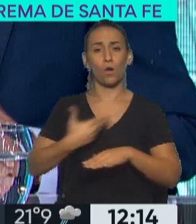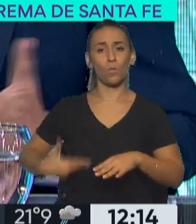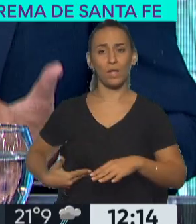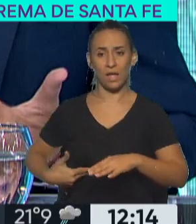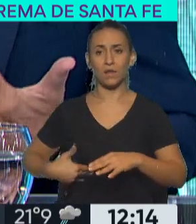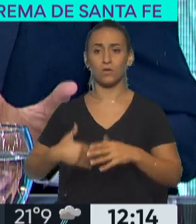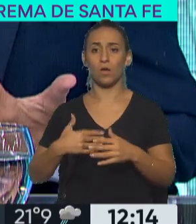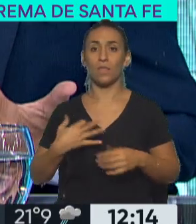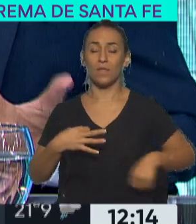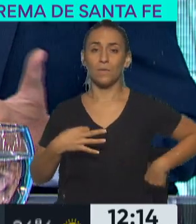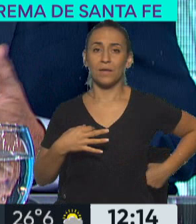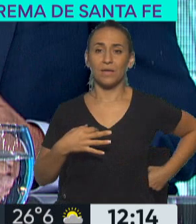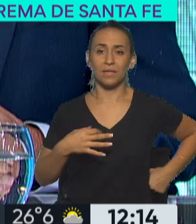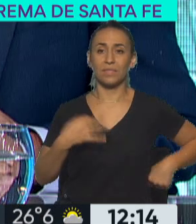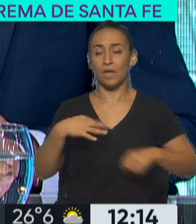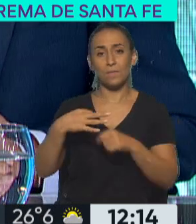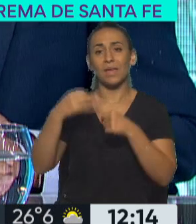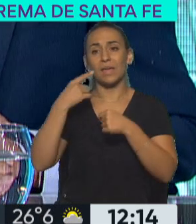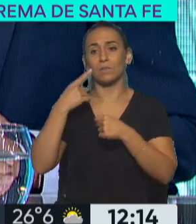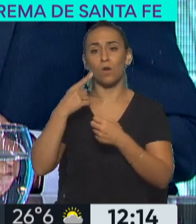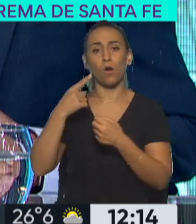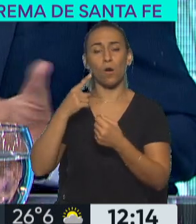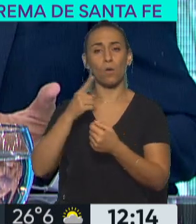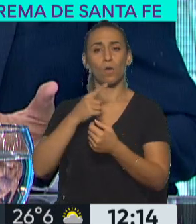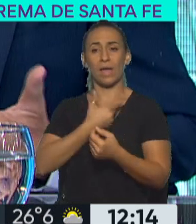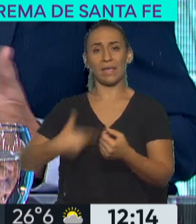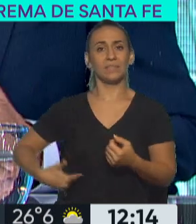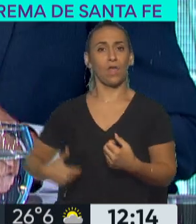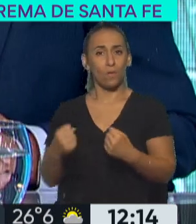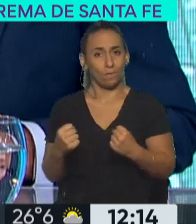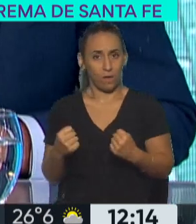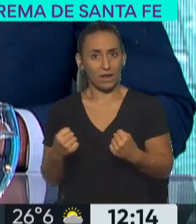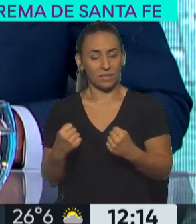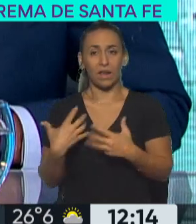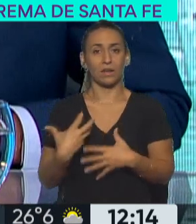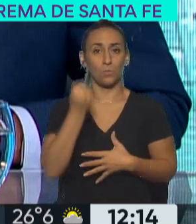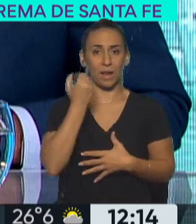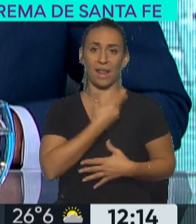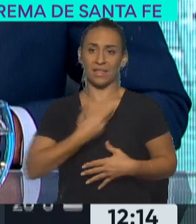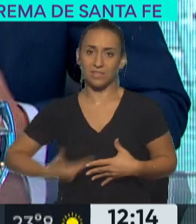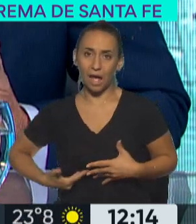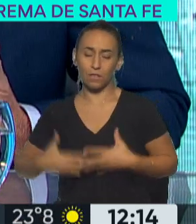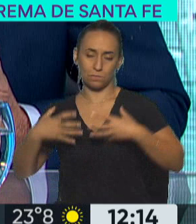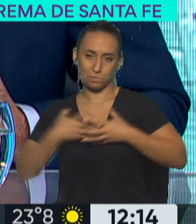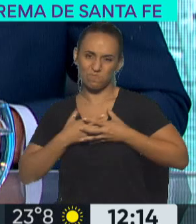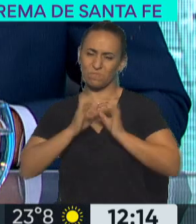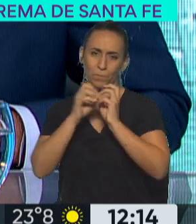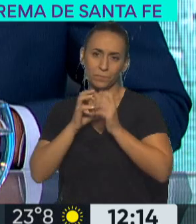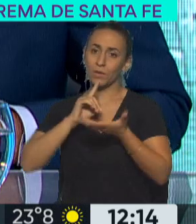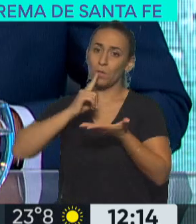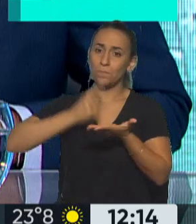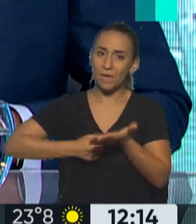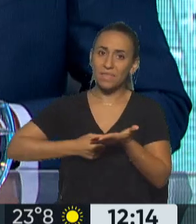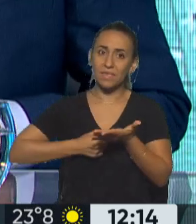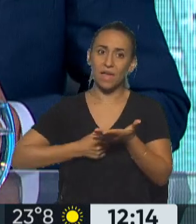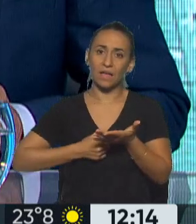construir instituciones fuertes, recuperar el Estado para la política y tomar decisiones políticas de consenso.